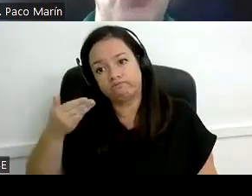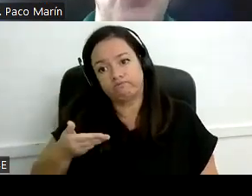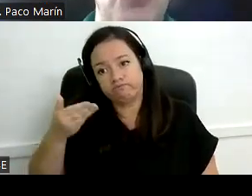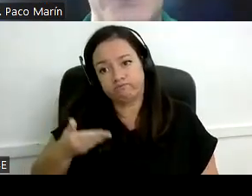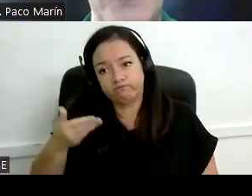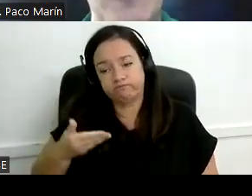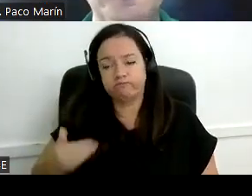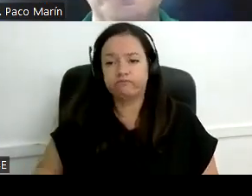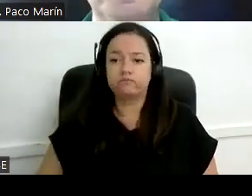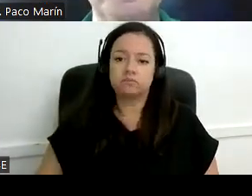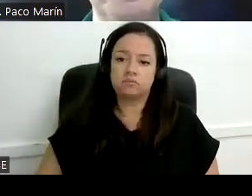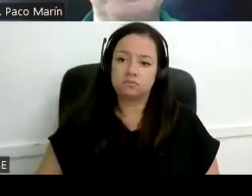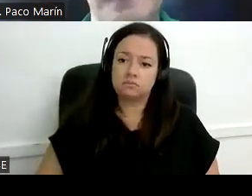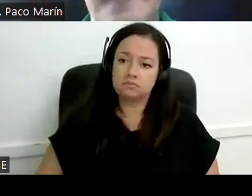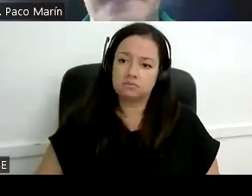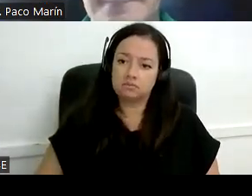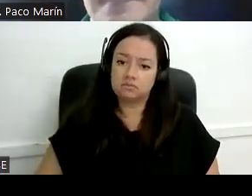manejo es un poquito más complicado.